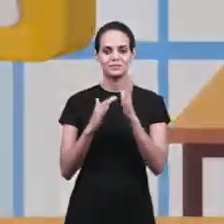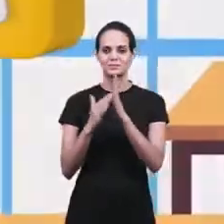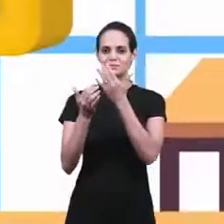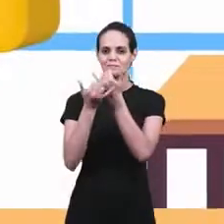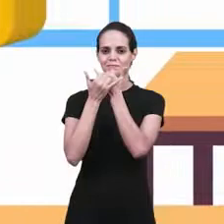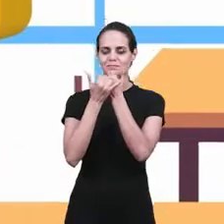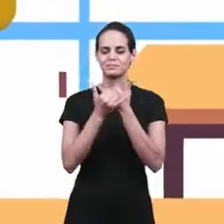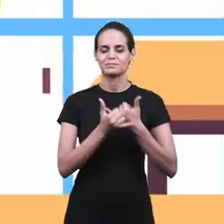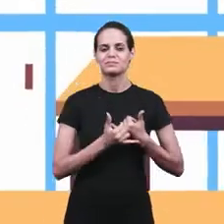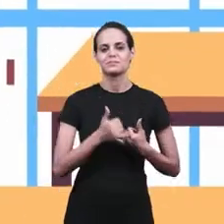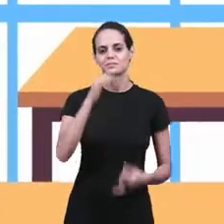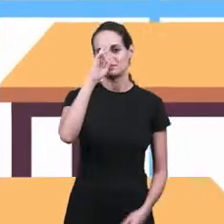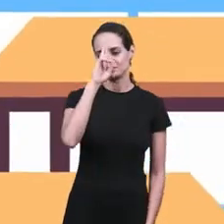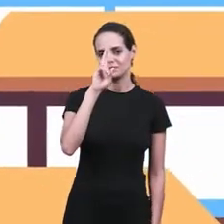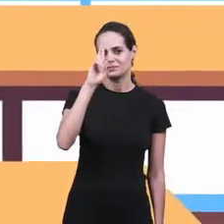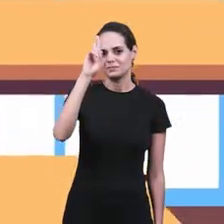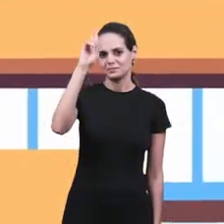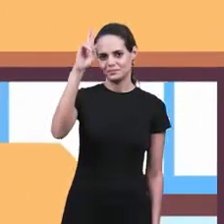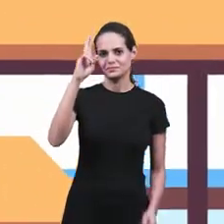Señor.